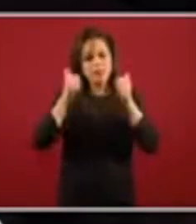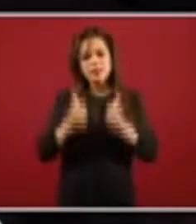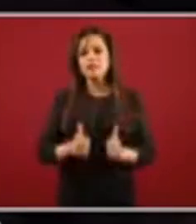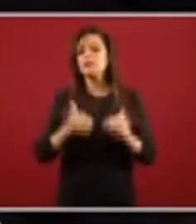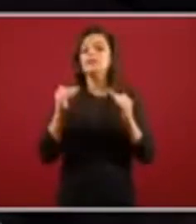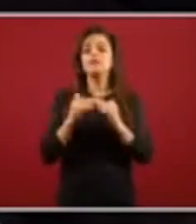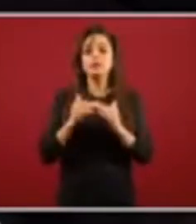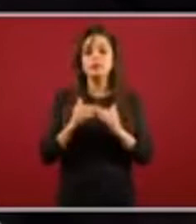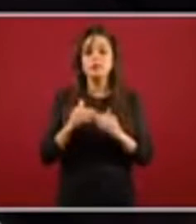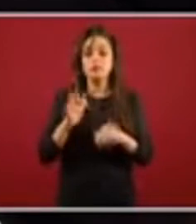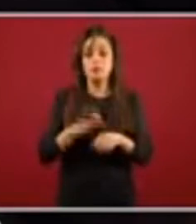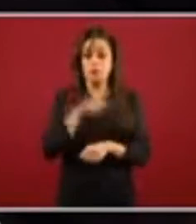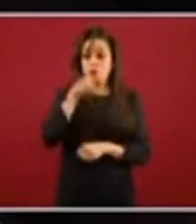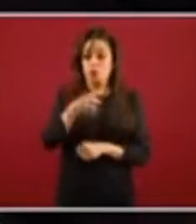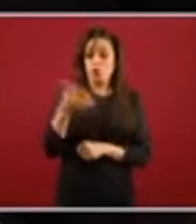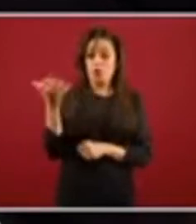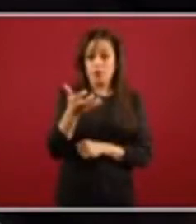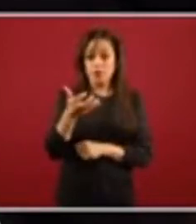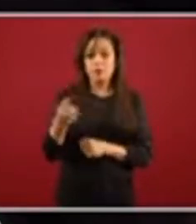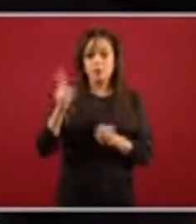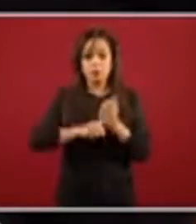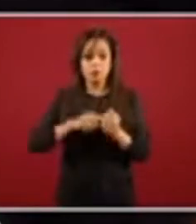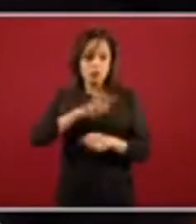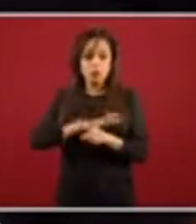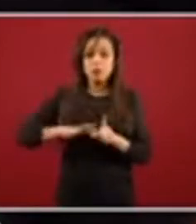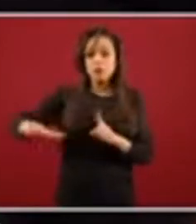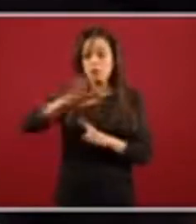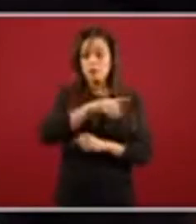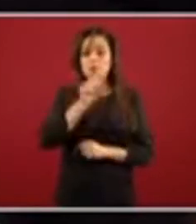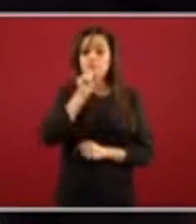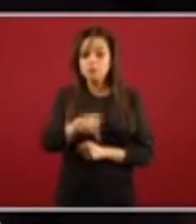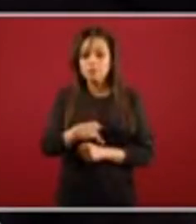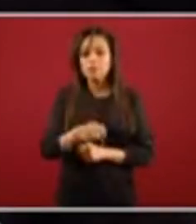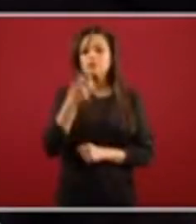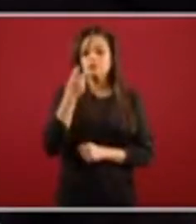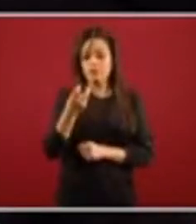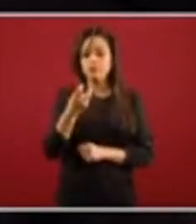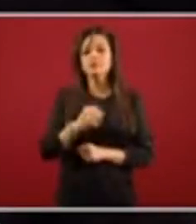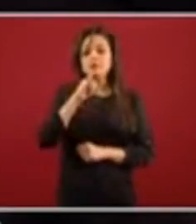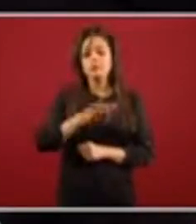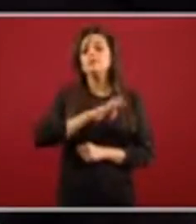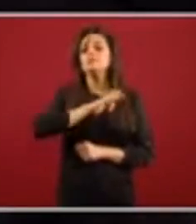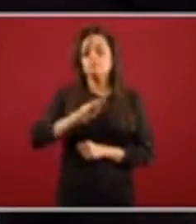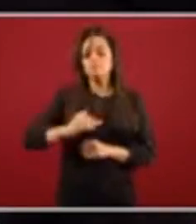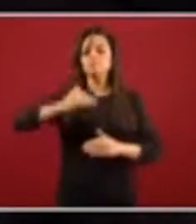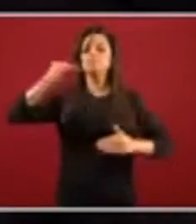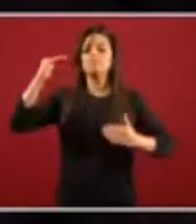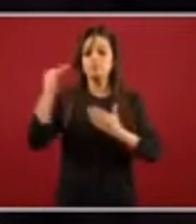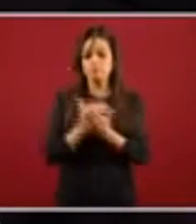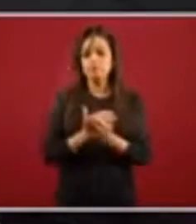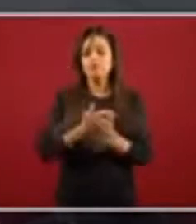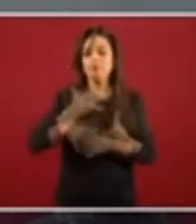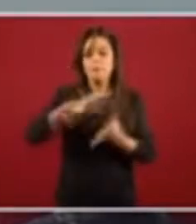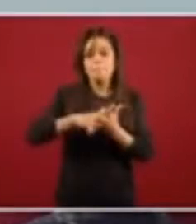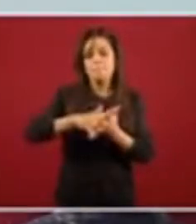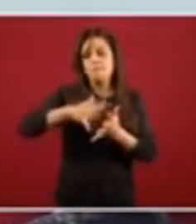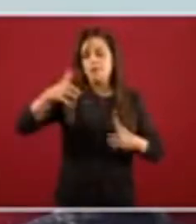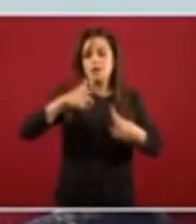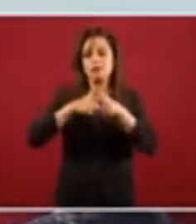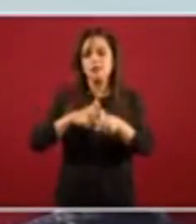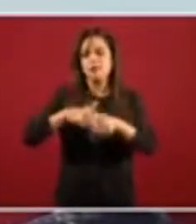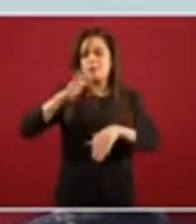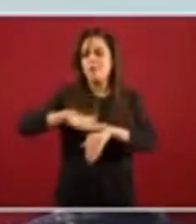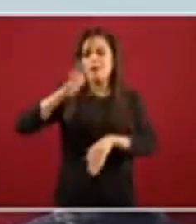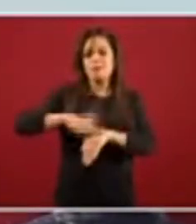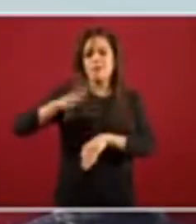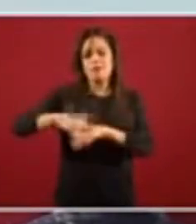tú y lo hacemos todos, es la única manera de reducir la transmisión de este virus.